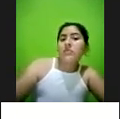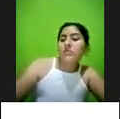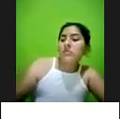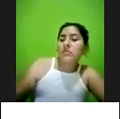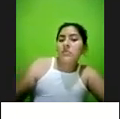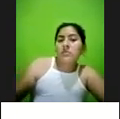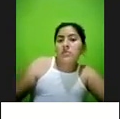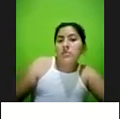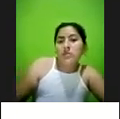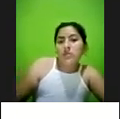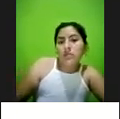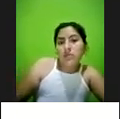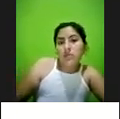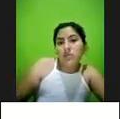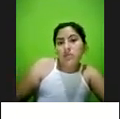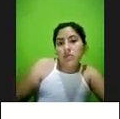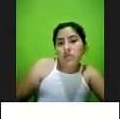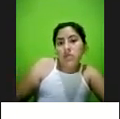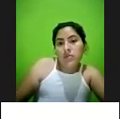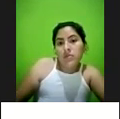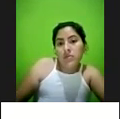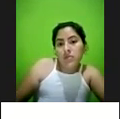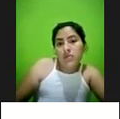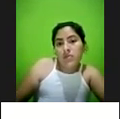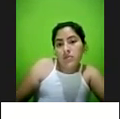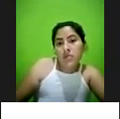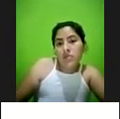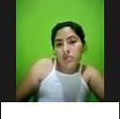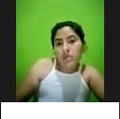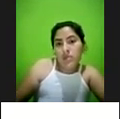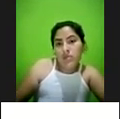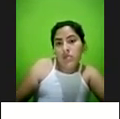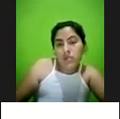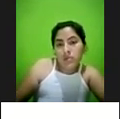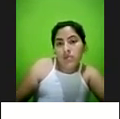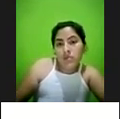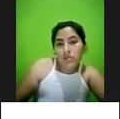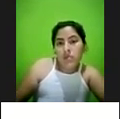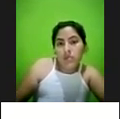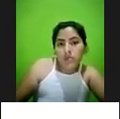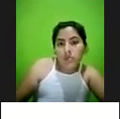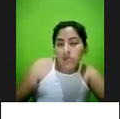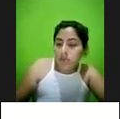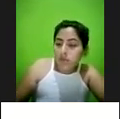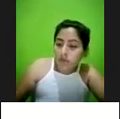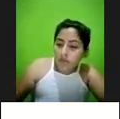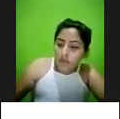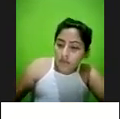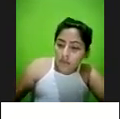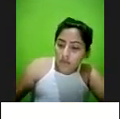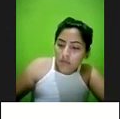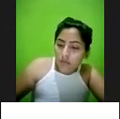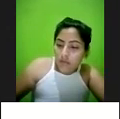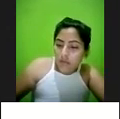bíceps, aquí en la parte del antebrazo. Luego tenemos el digástrico. Tiene dos vientres y tiene un